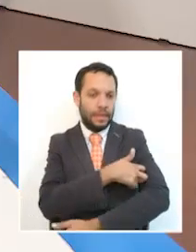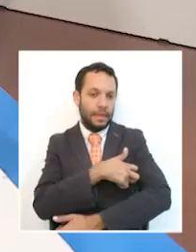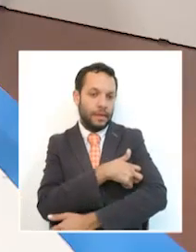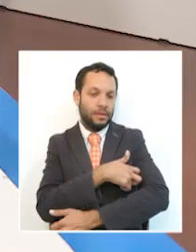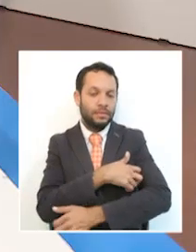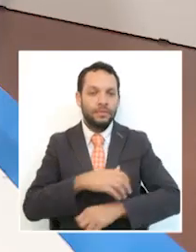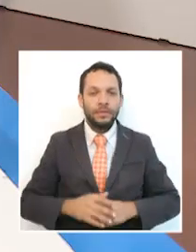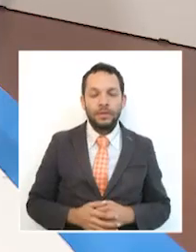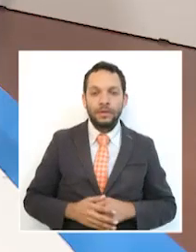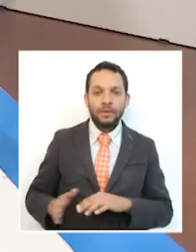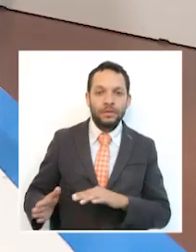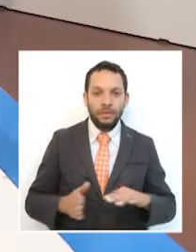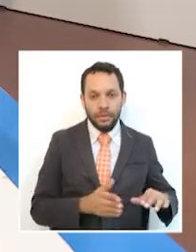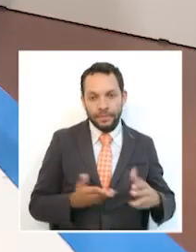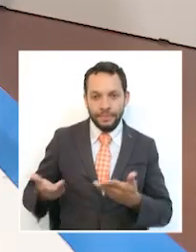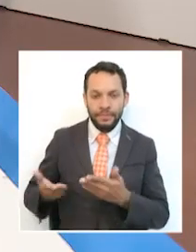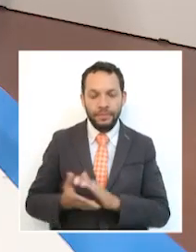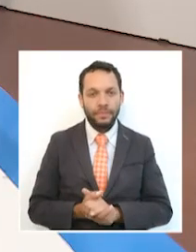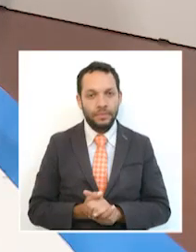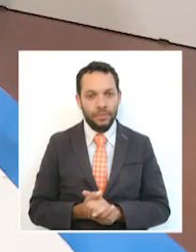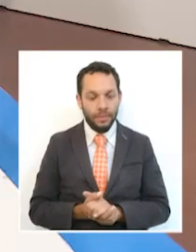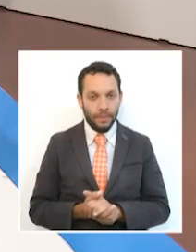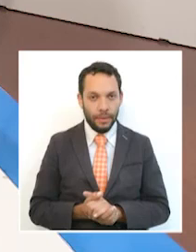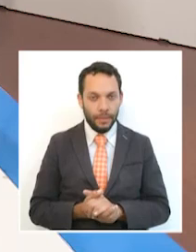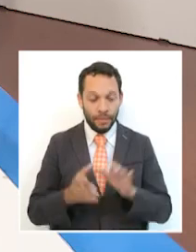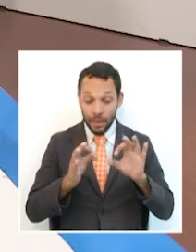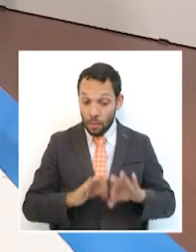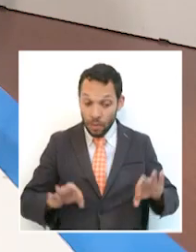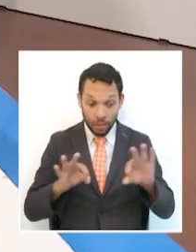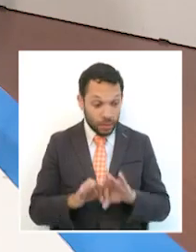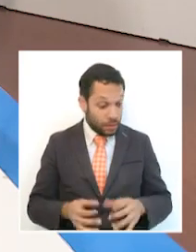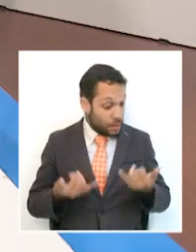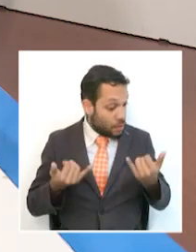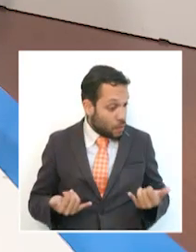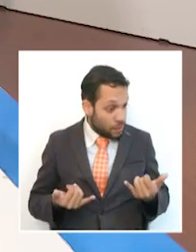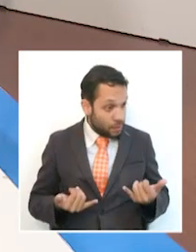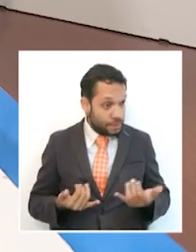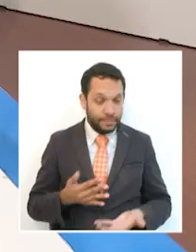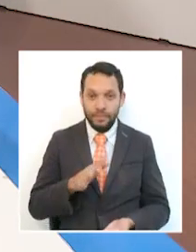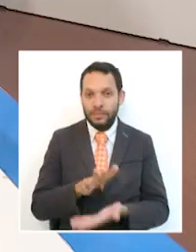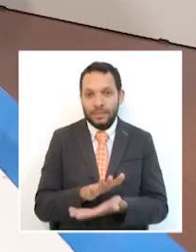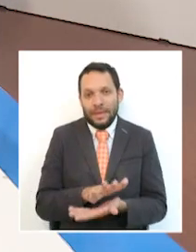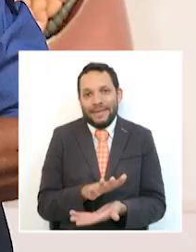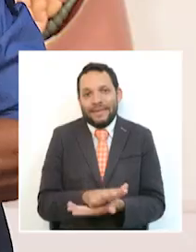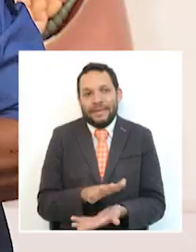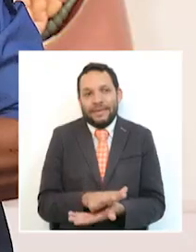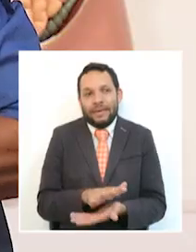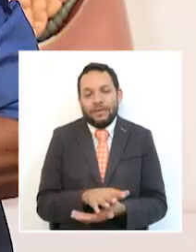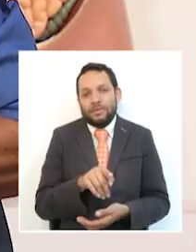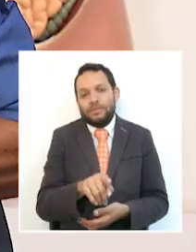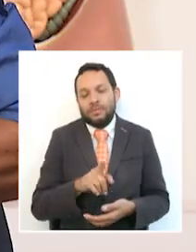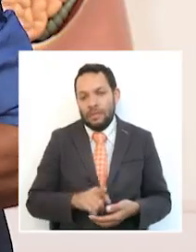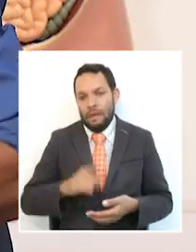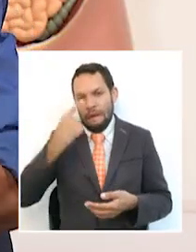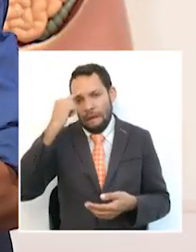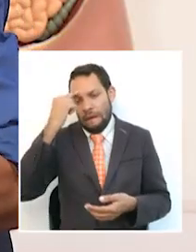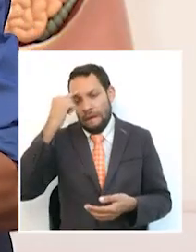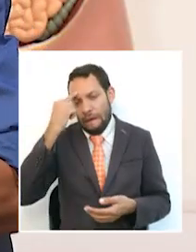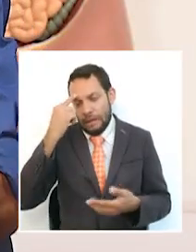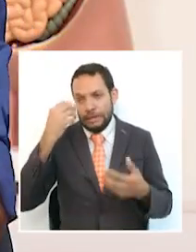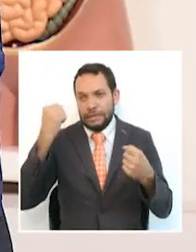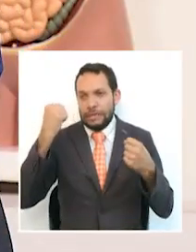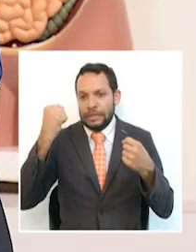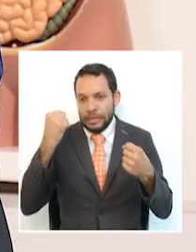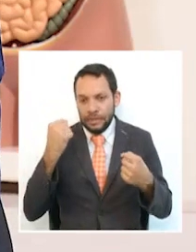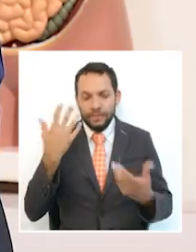lo importante en estos momentos mantener la calma pero si tengo una información muy fuerte en mi estómago